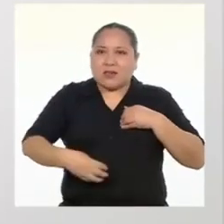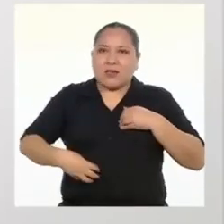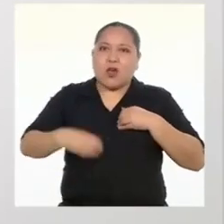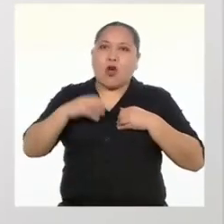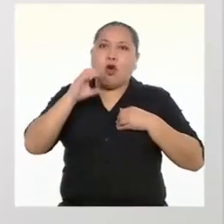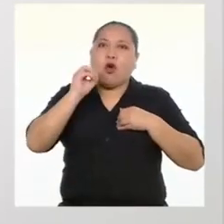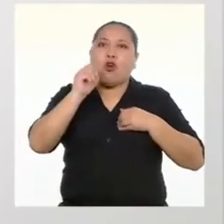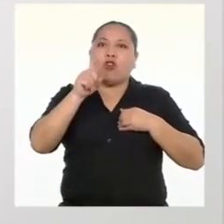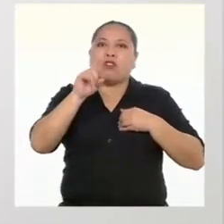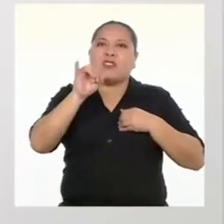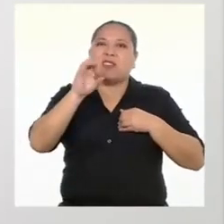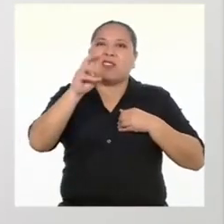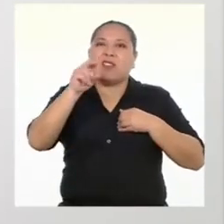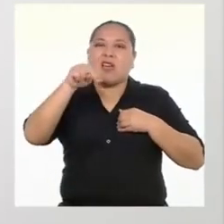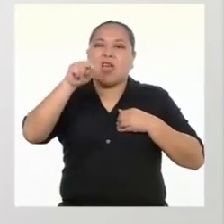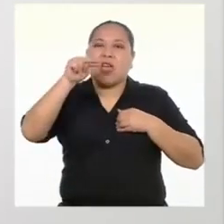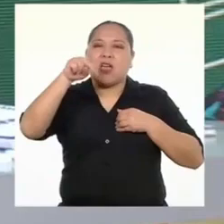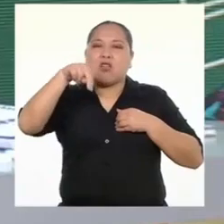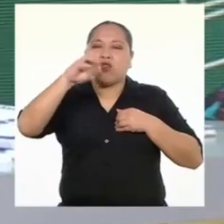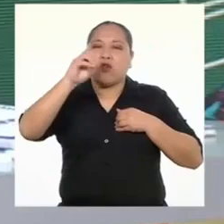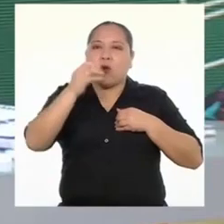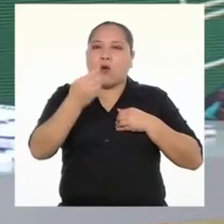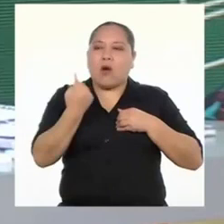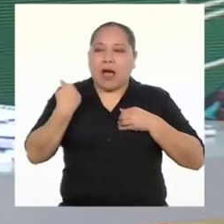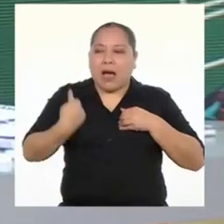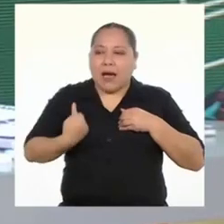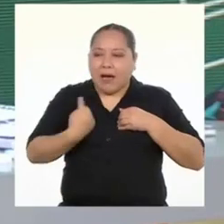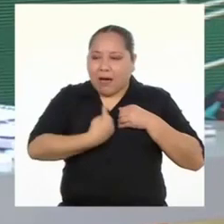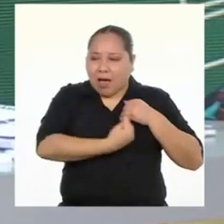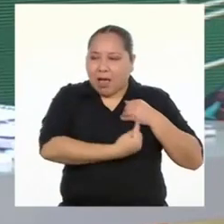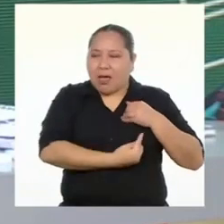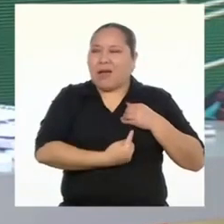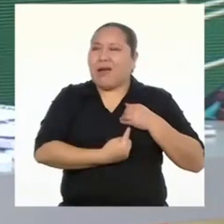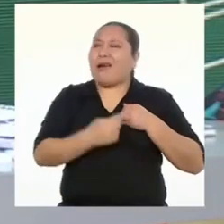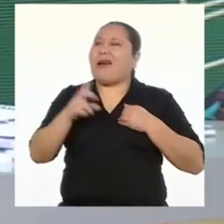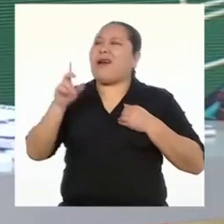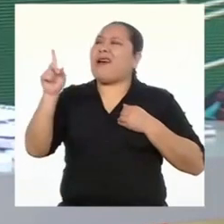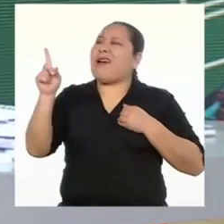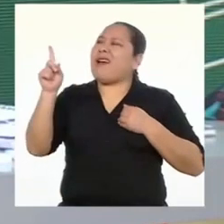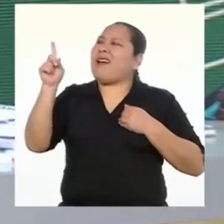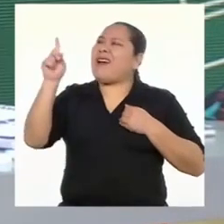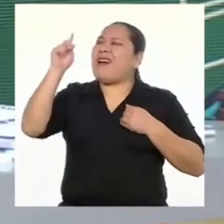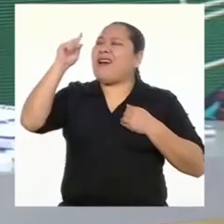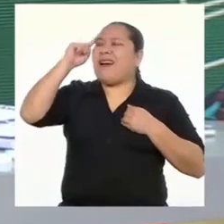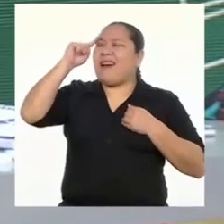cada célula, cada rincón del cuerpo. Ya empiezo a